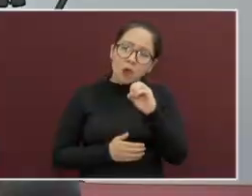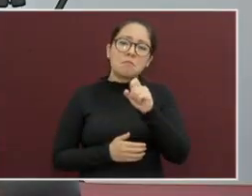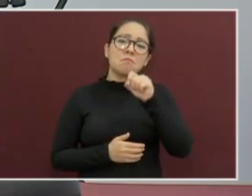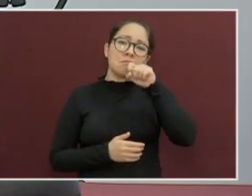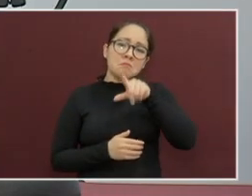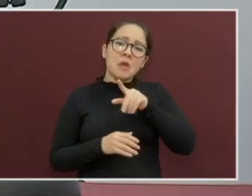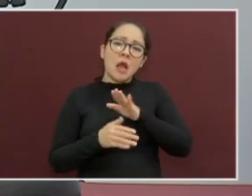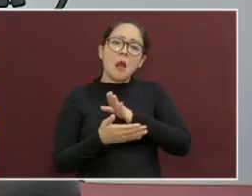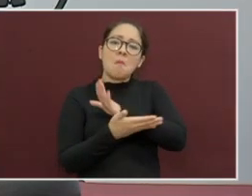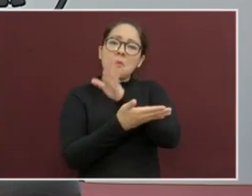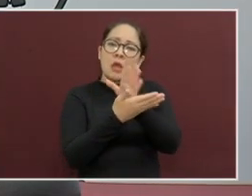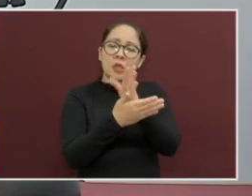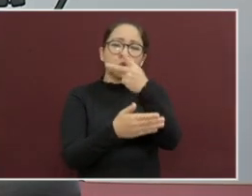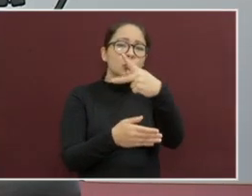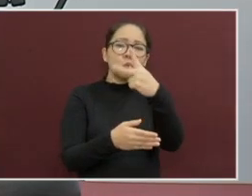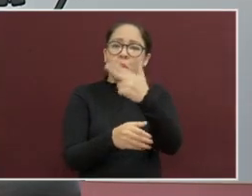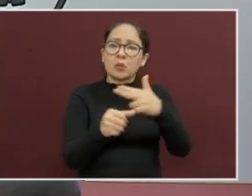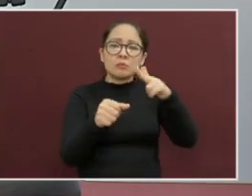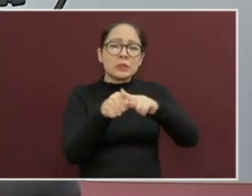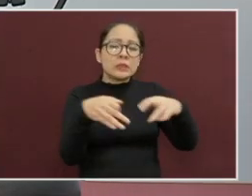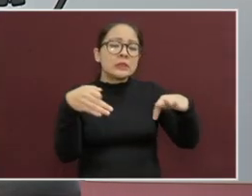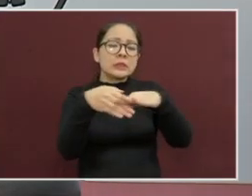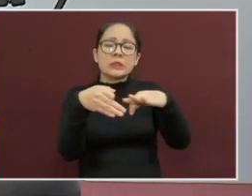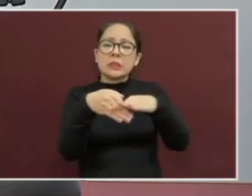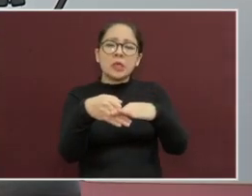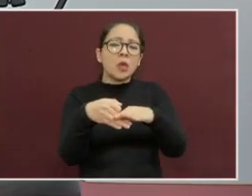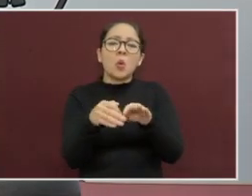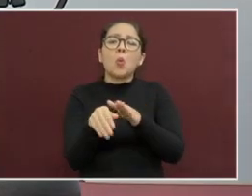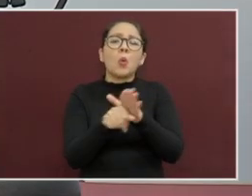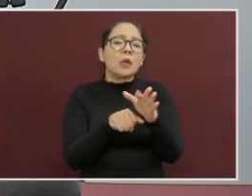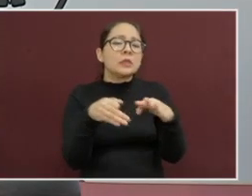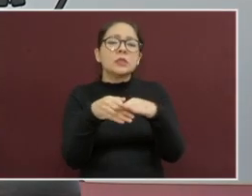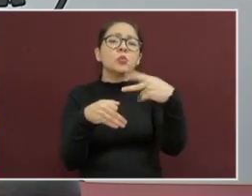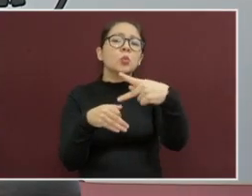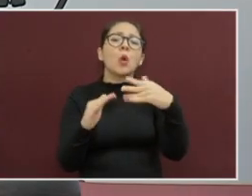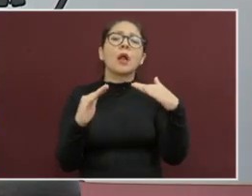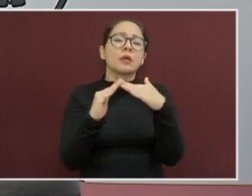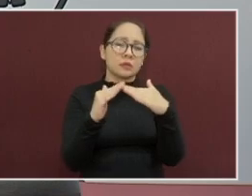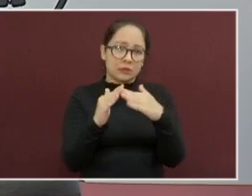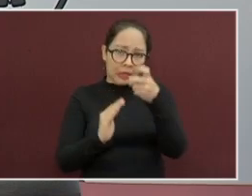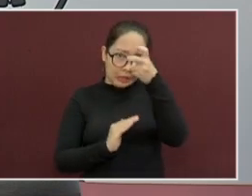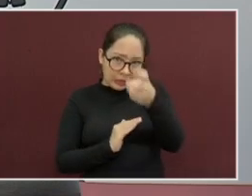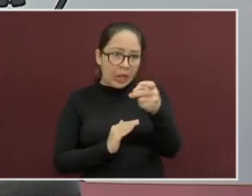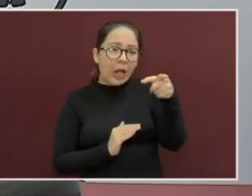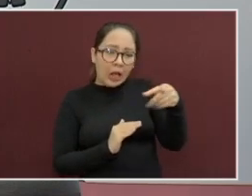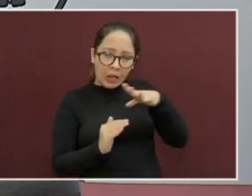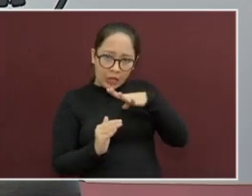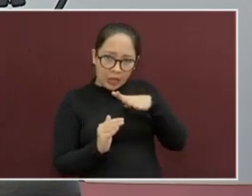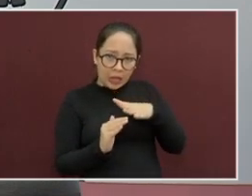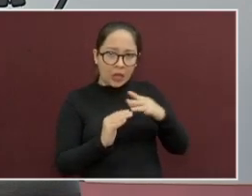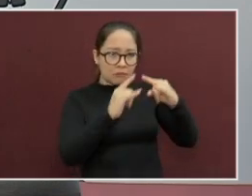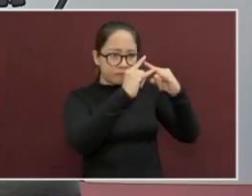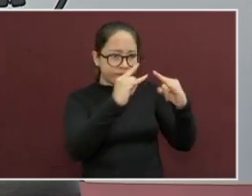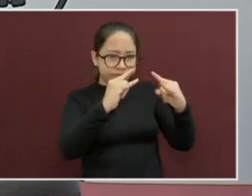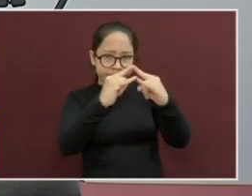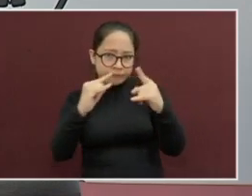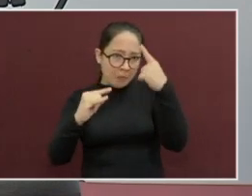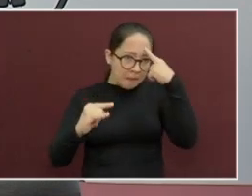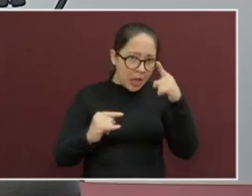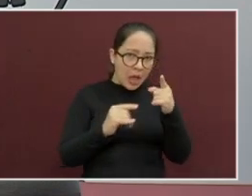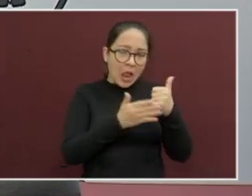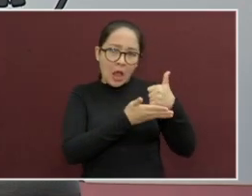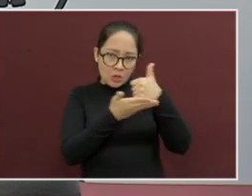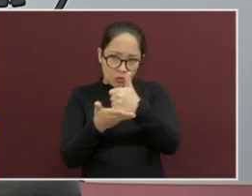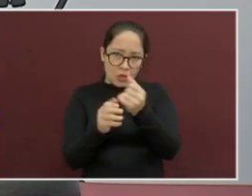al de salud u hospital más cercano ahí están instalados los módulos de atención de